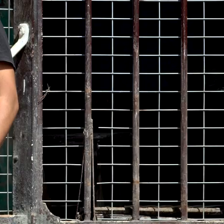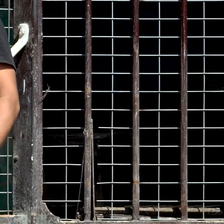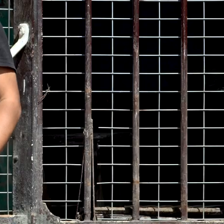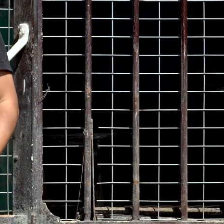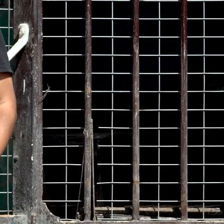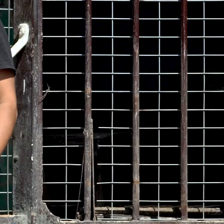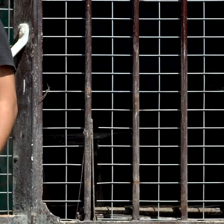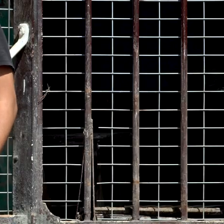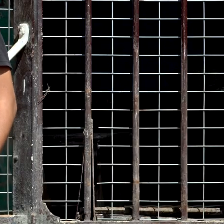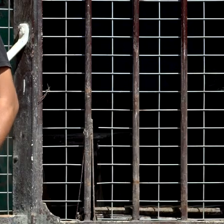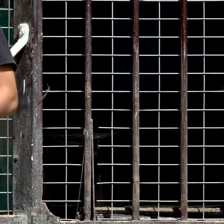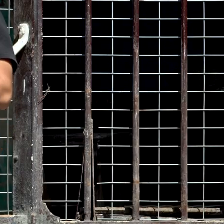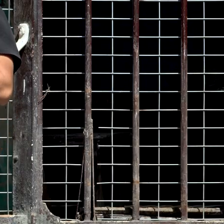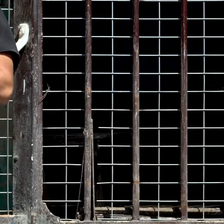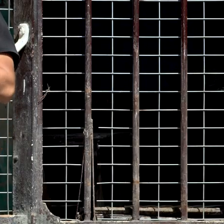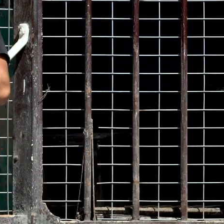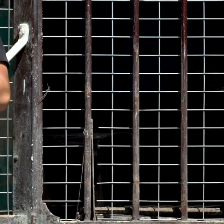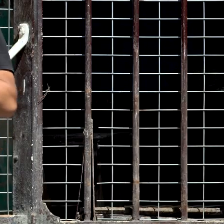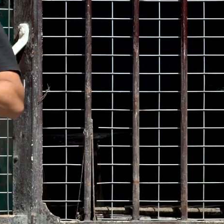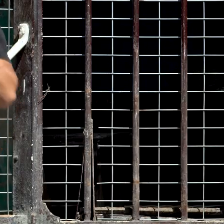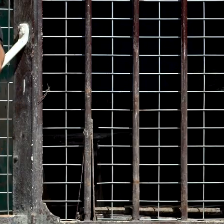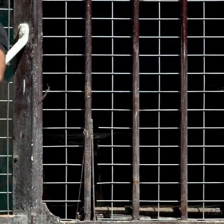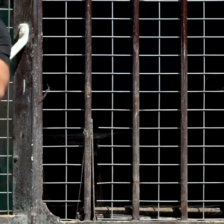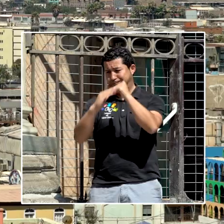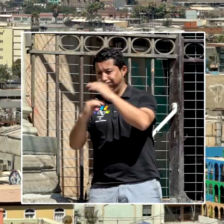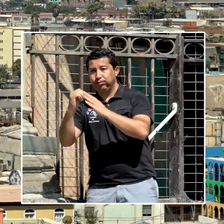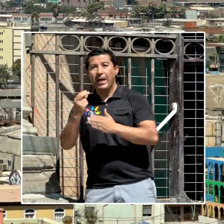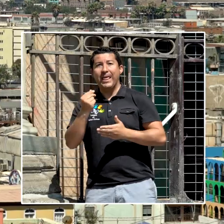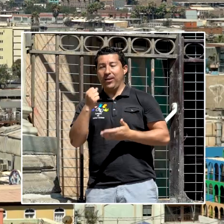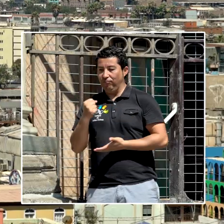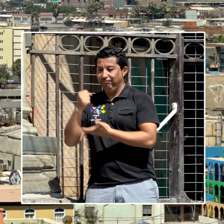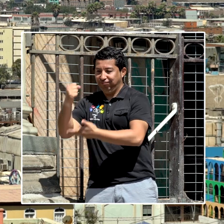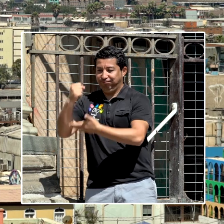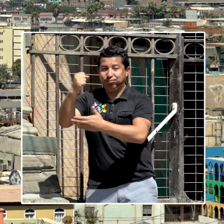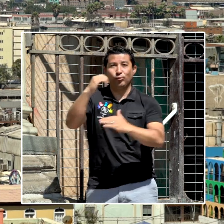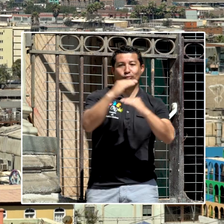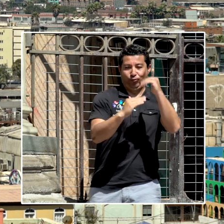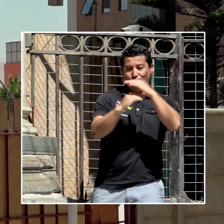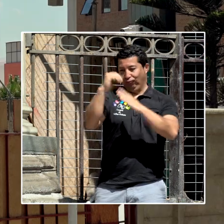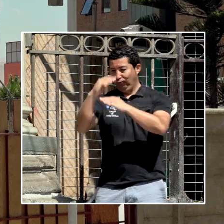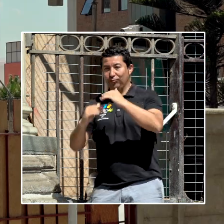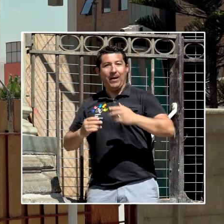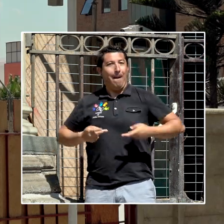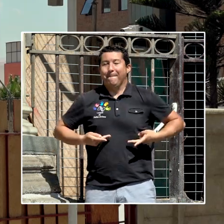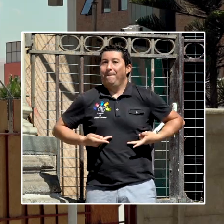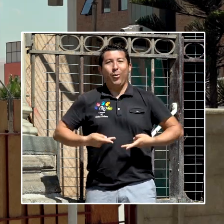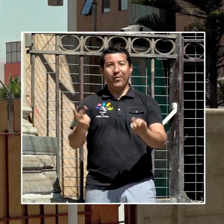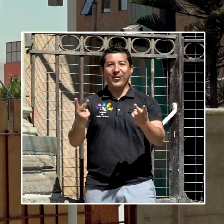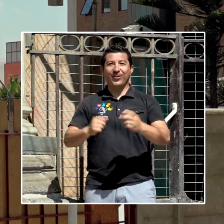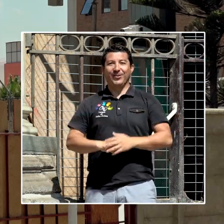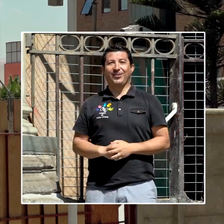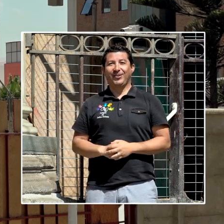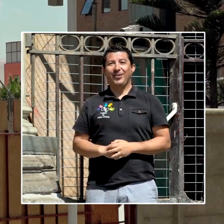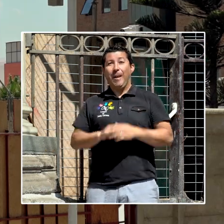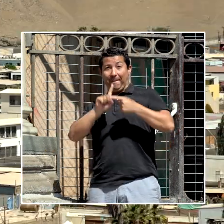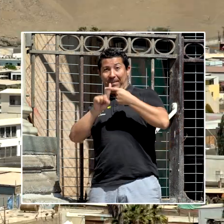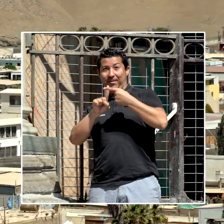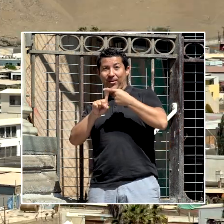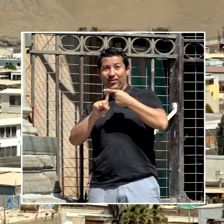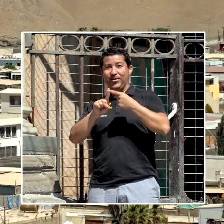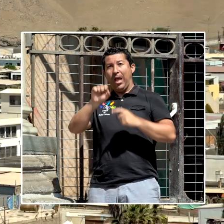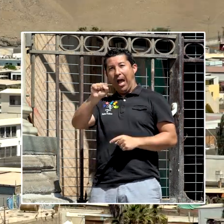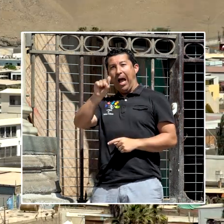para el levantamiento de la ciudad el gobierno peruano decide invertir en la construcción de edificios públicos